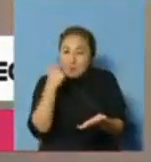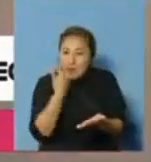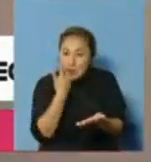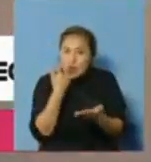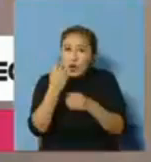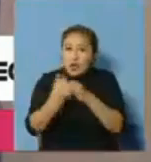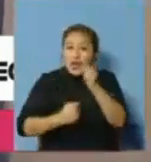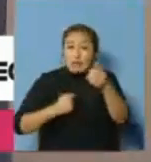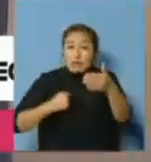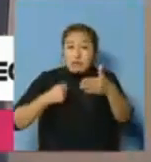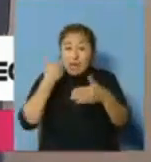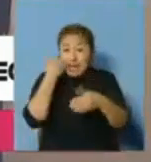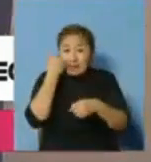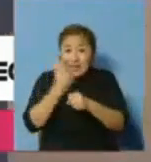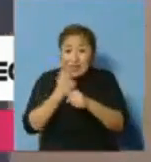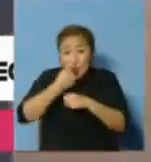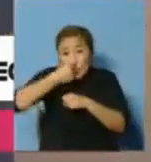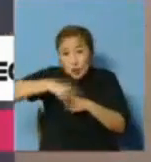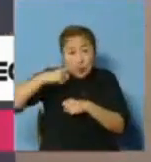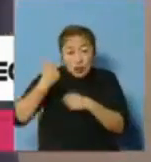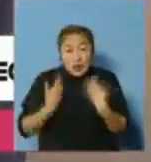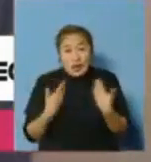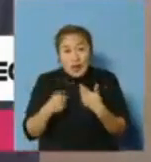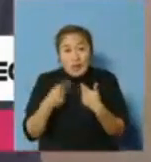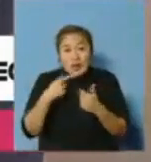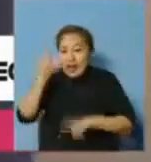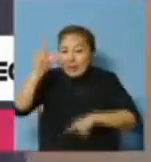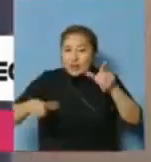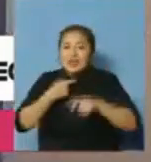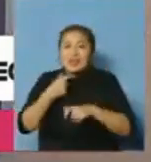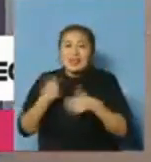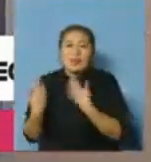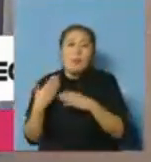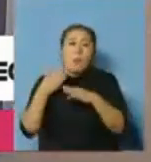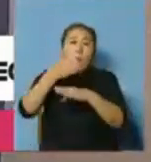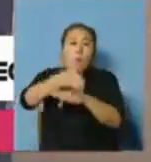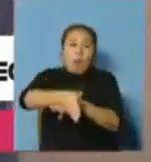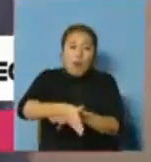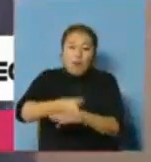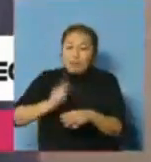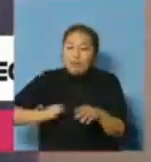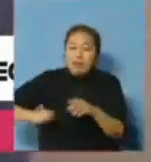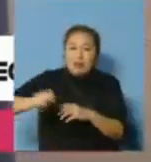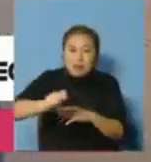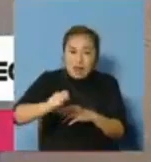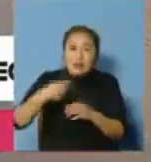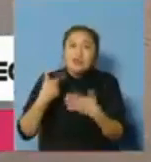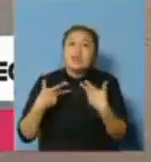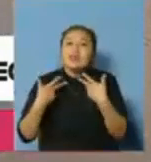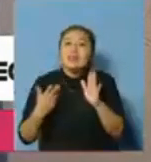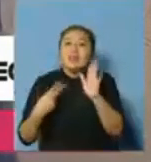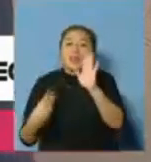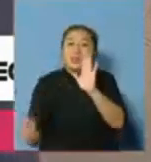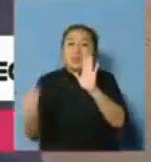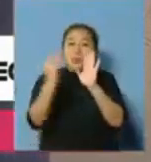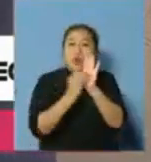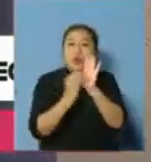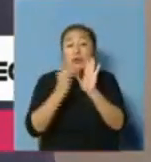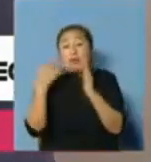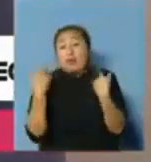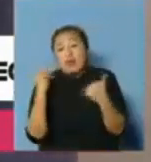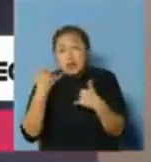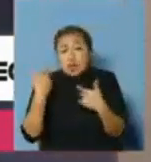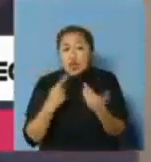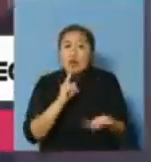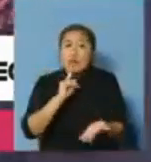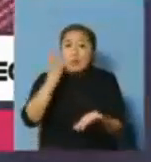vencer el plazo de inscripción que ustedes dieron para que aquellos beneficiarios puedan ratificar si van a acceder o no